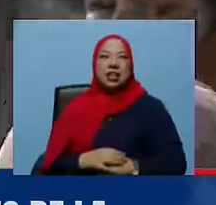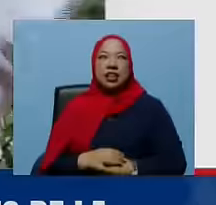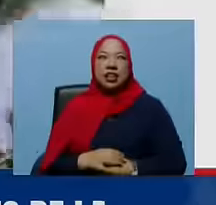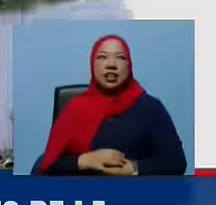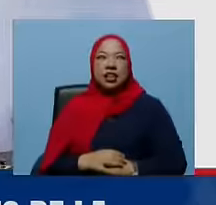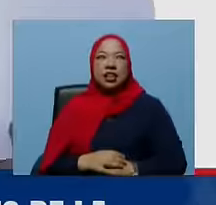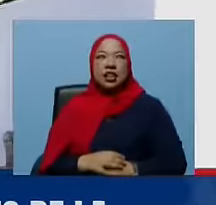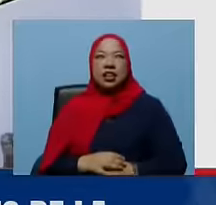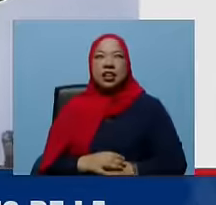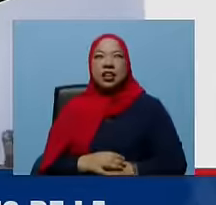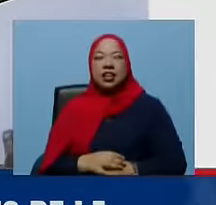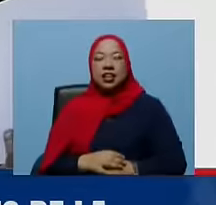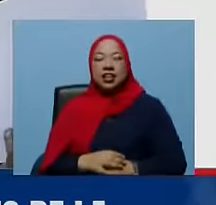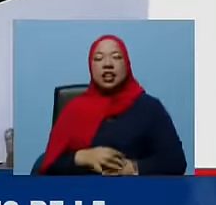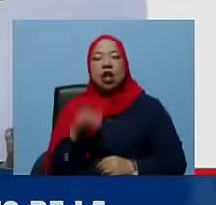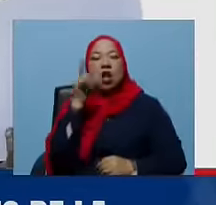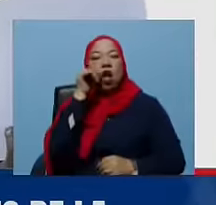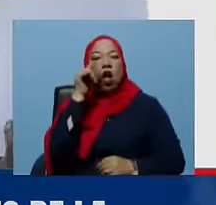Iradi,